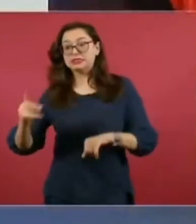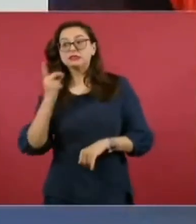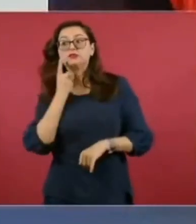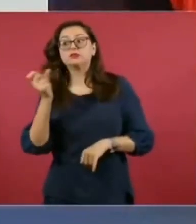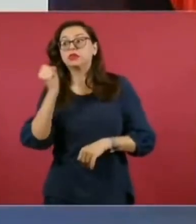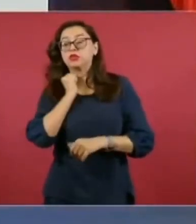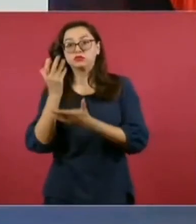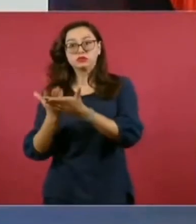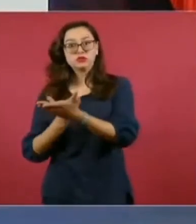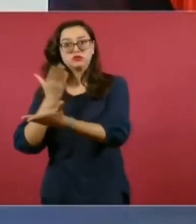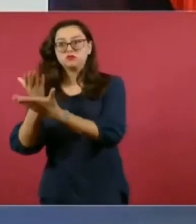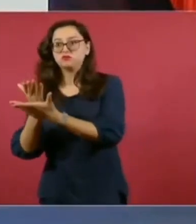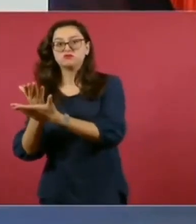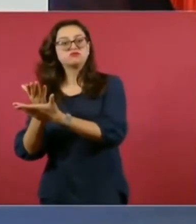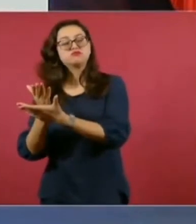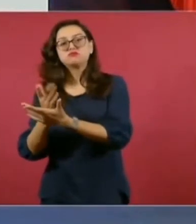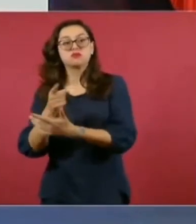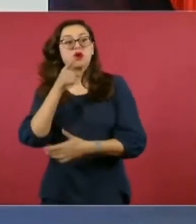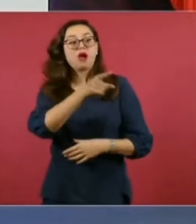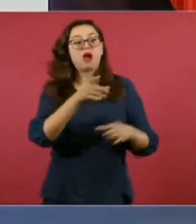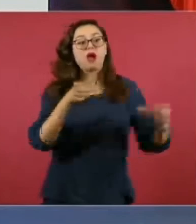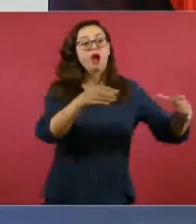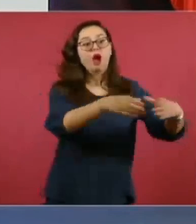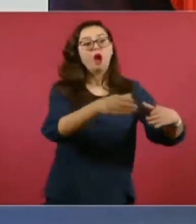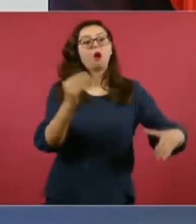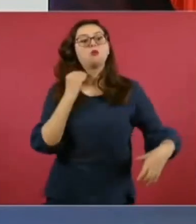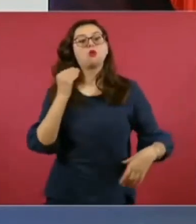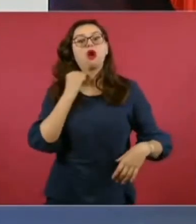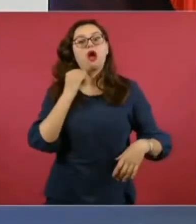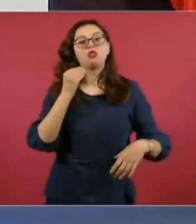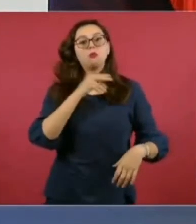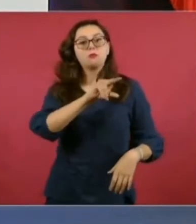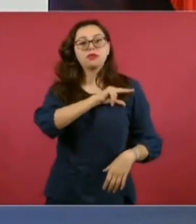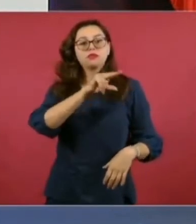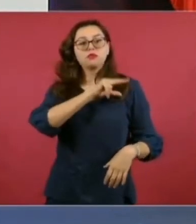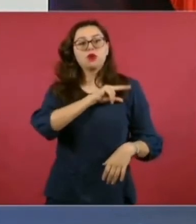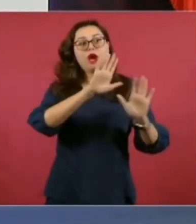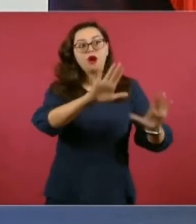Intervinieron hasta gobiernos extranjeros.